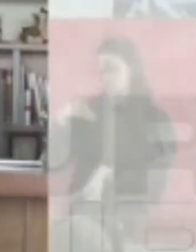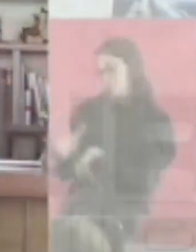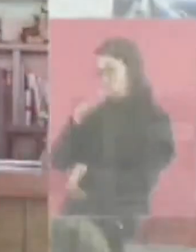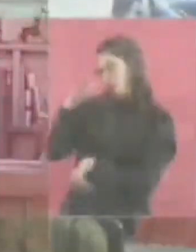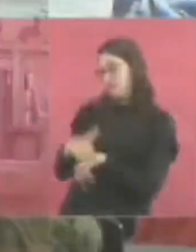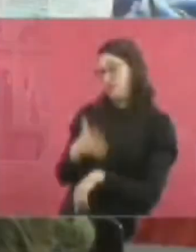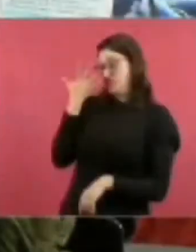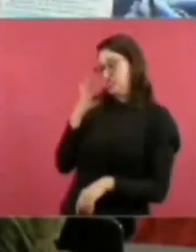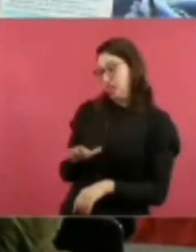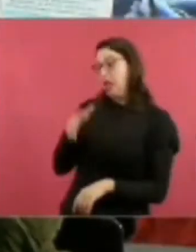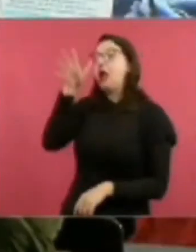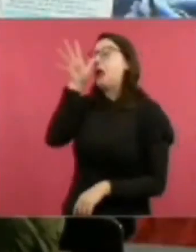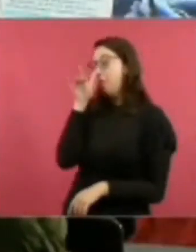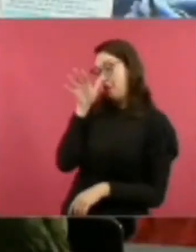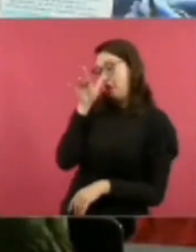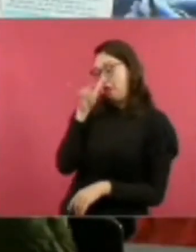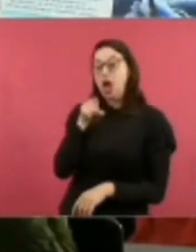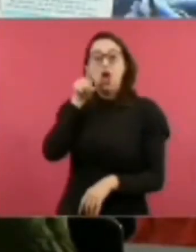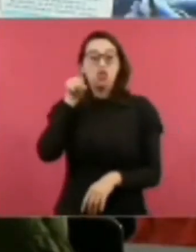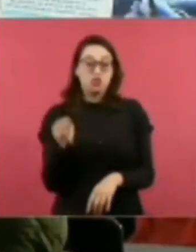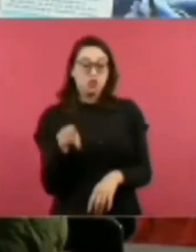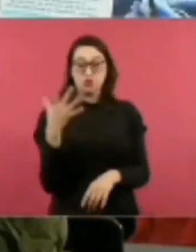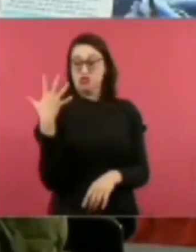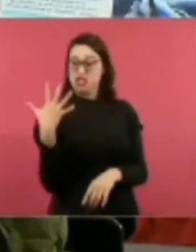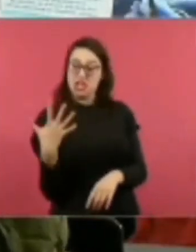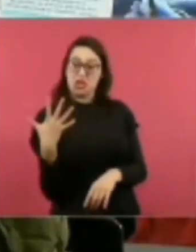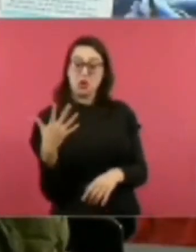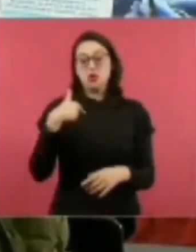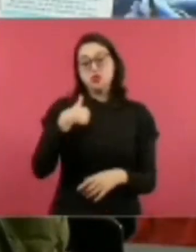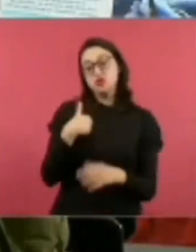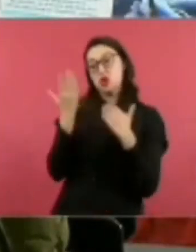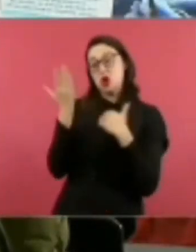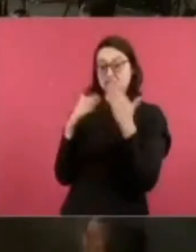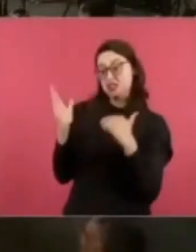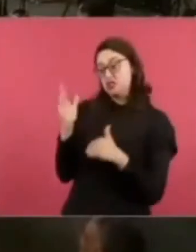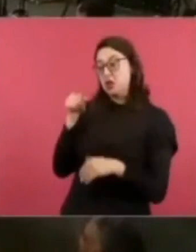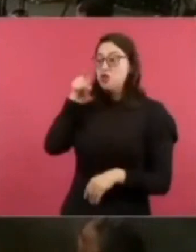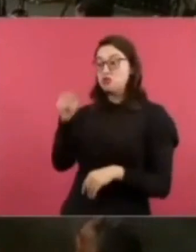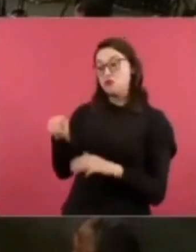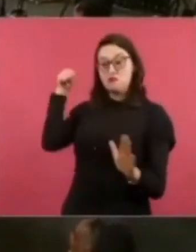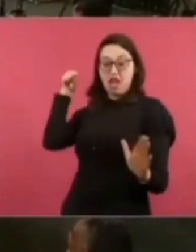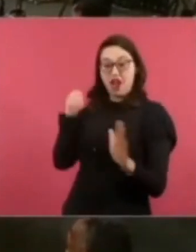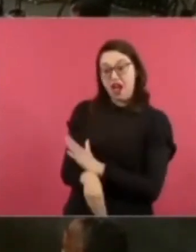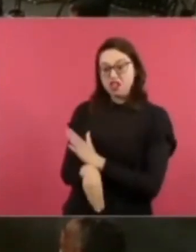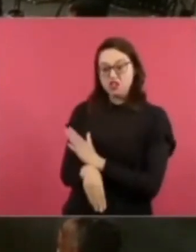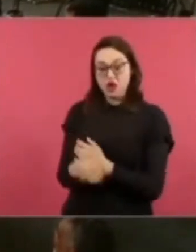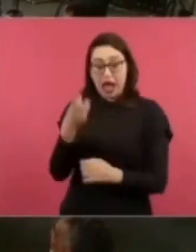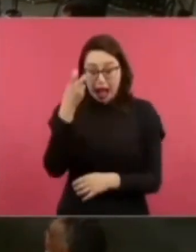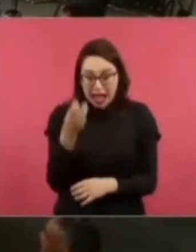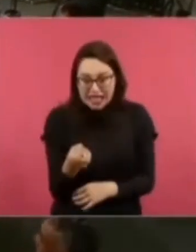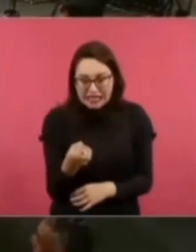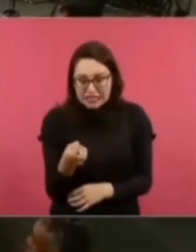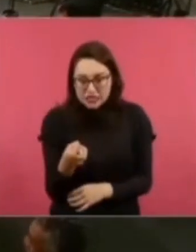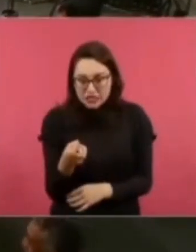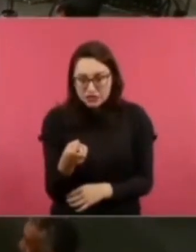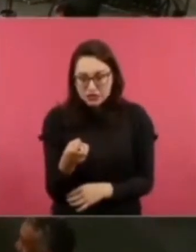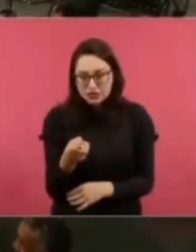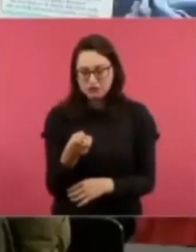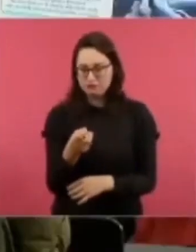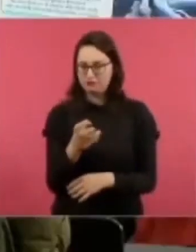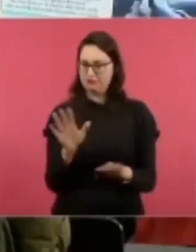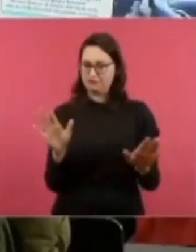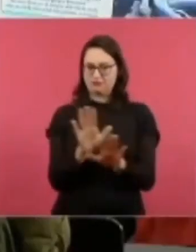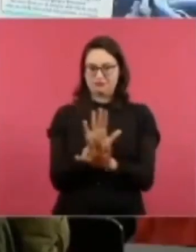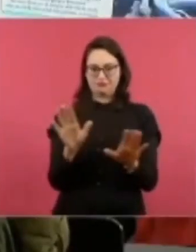maestra que pedagógicamente dramatiza la explicación de lo que está señalando